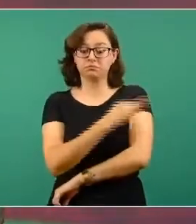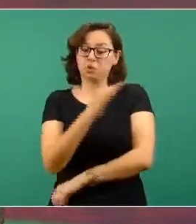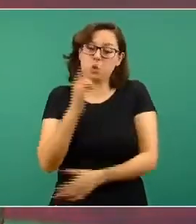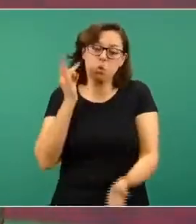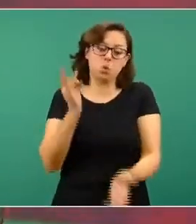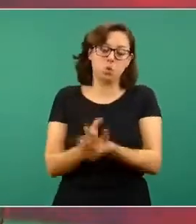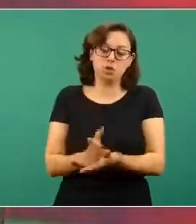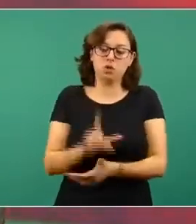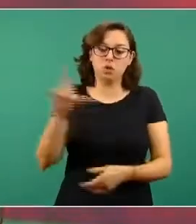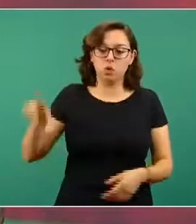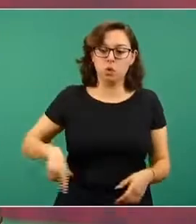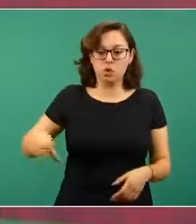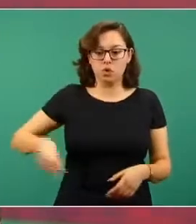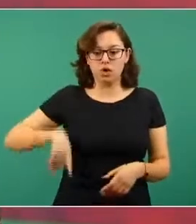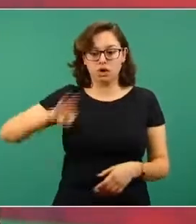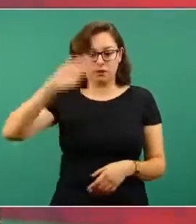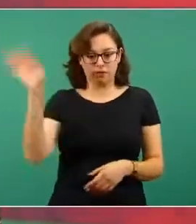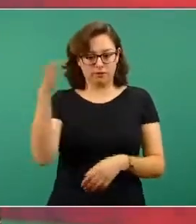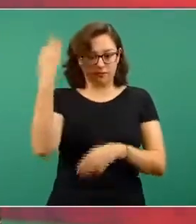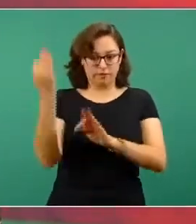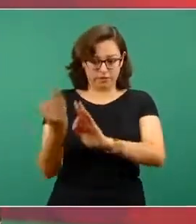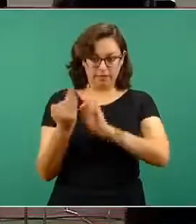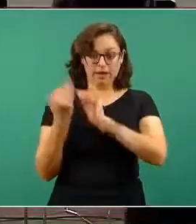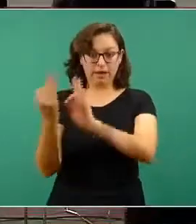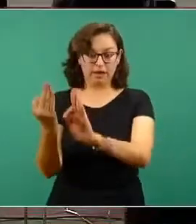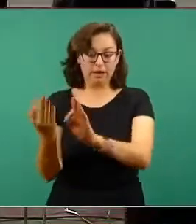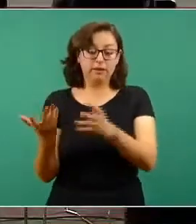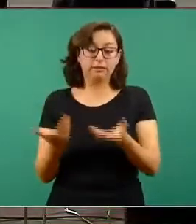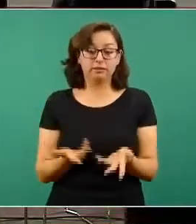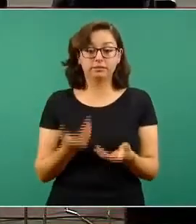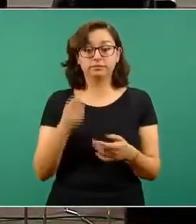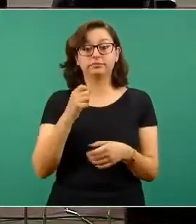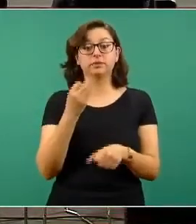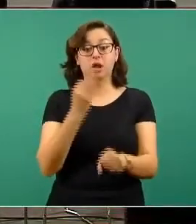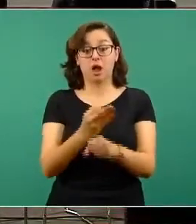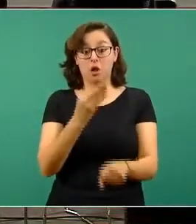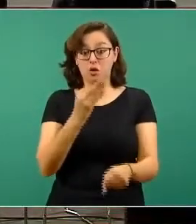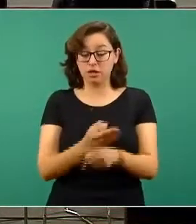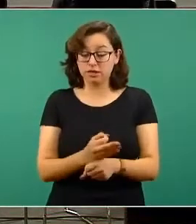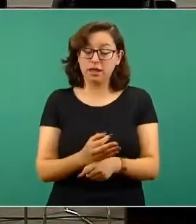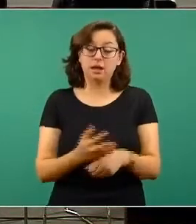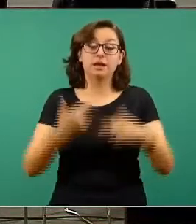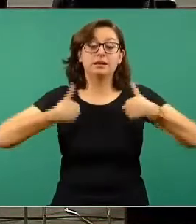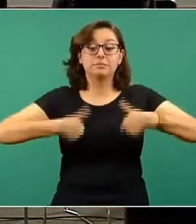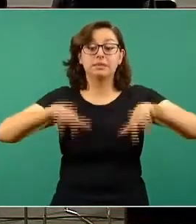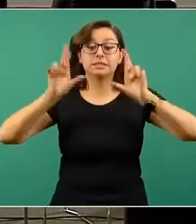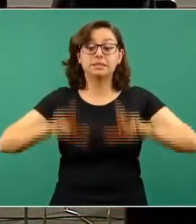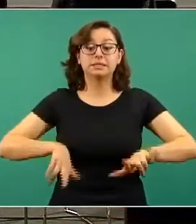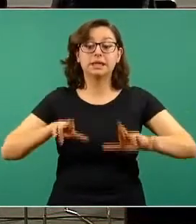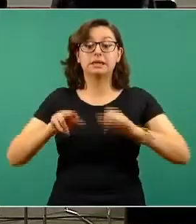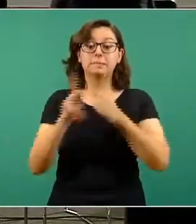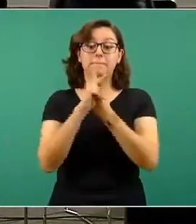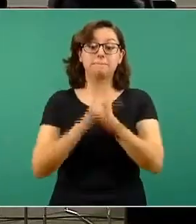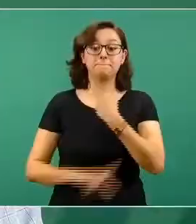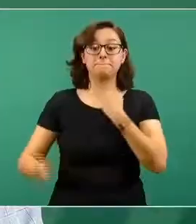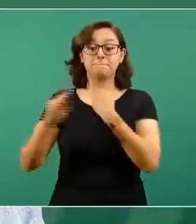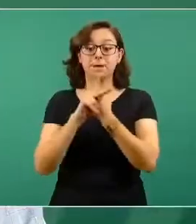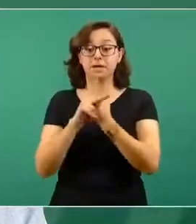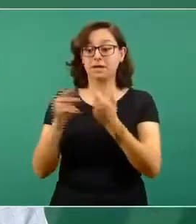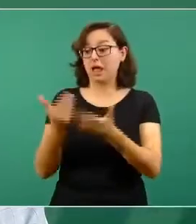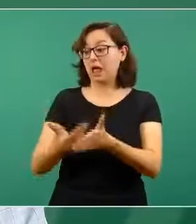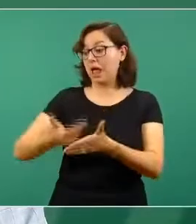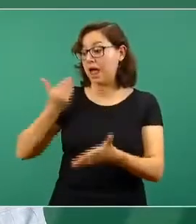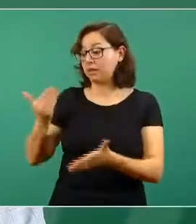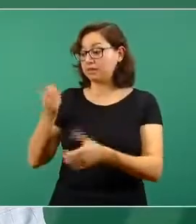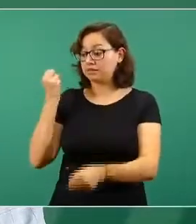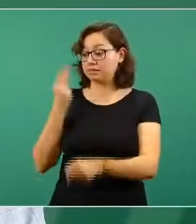cantidades de vacunas que se están requiriendo. Hay un problema en este momento de surtir a los países que tienen obviamente contratos